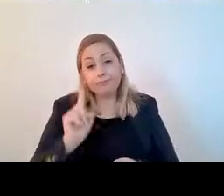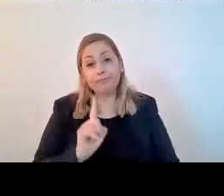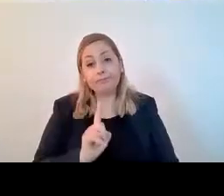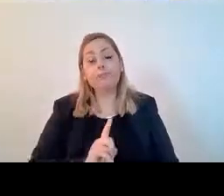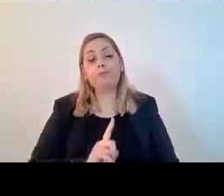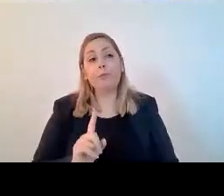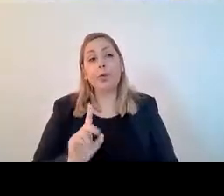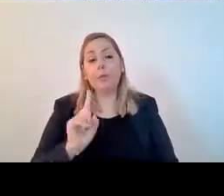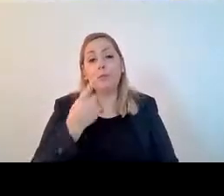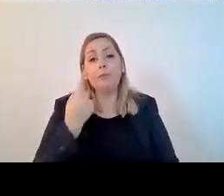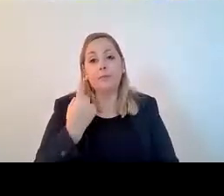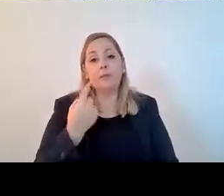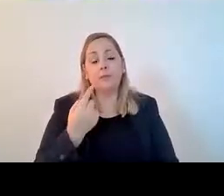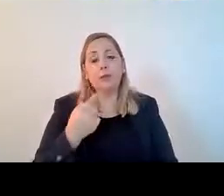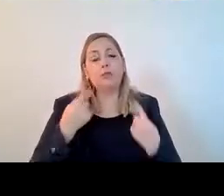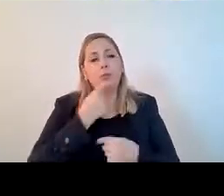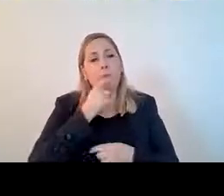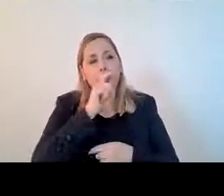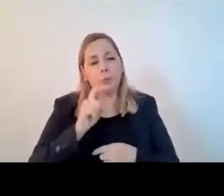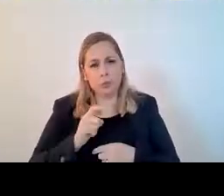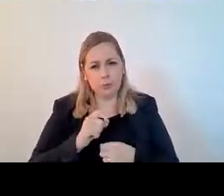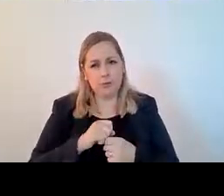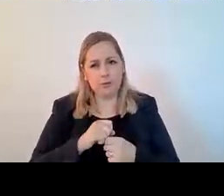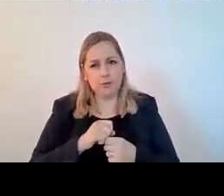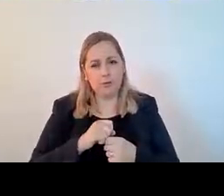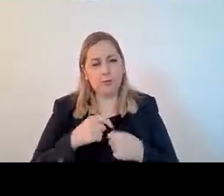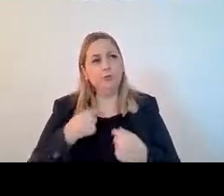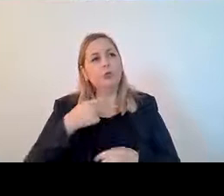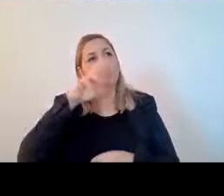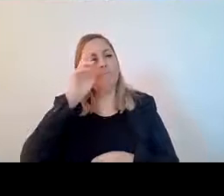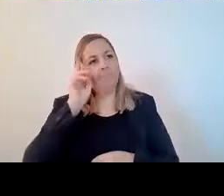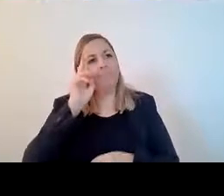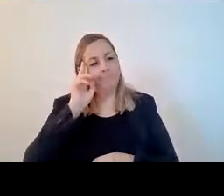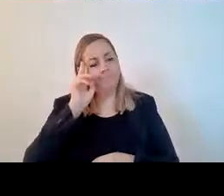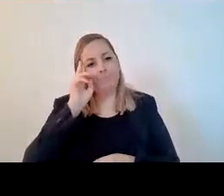lo primero que uno se pregunta y los lleva a reflexionar a ustedes,